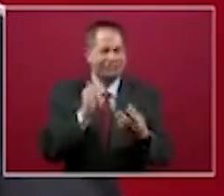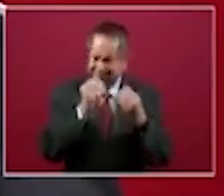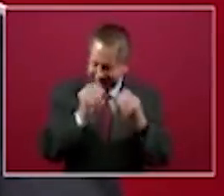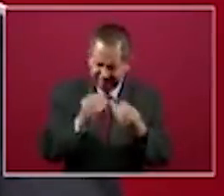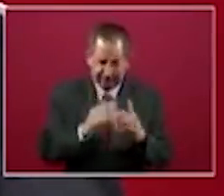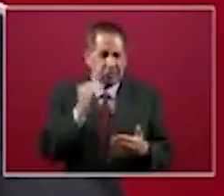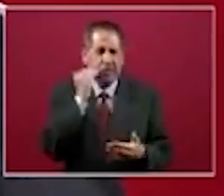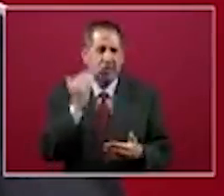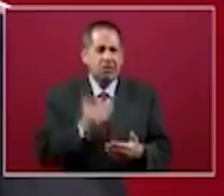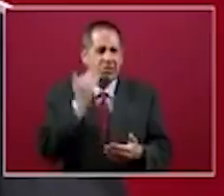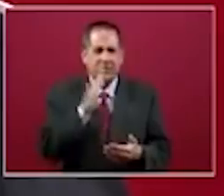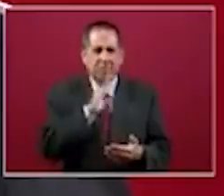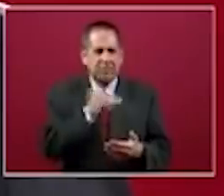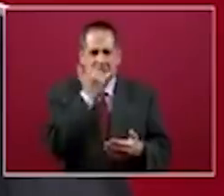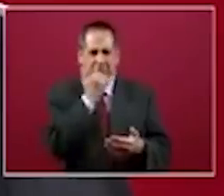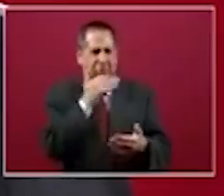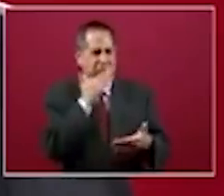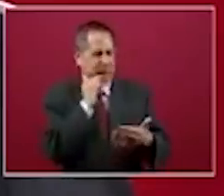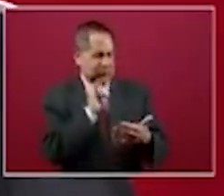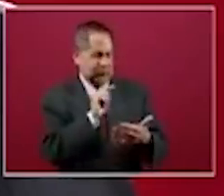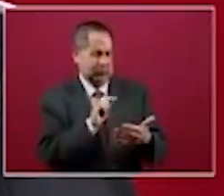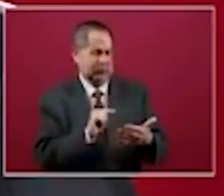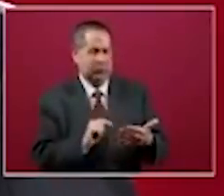muchas irregularidades